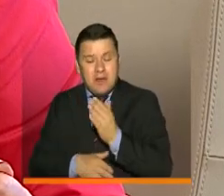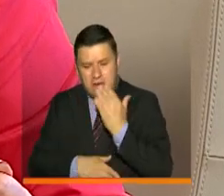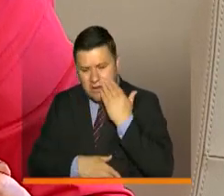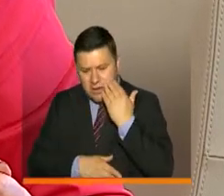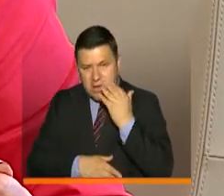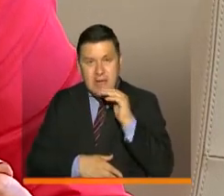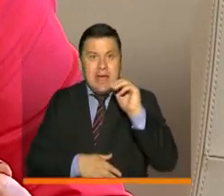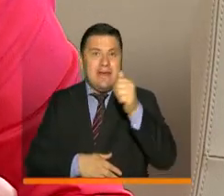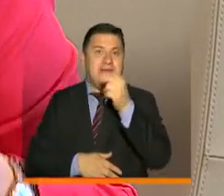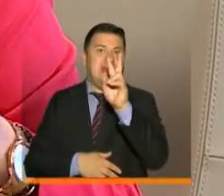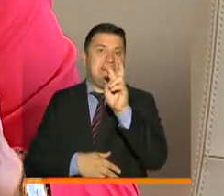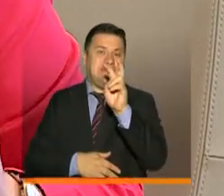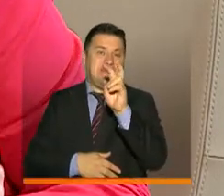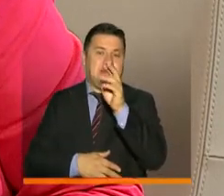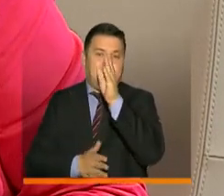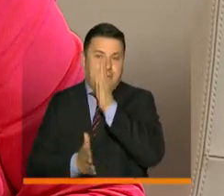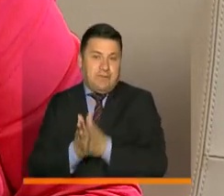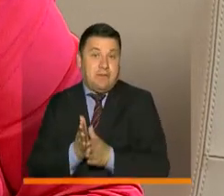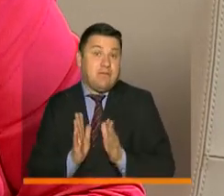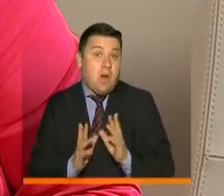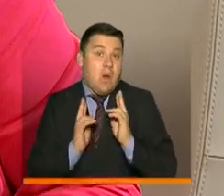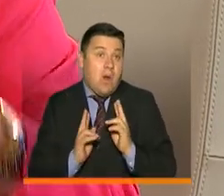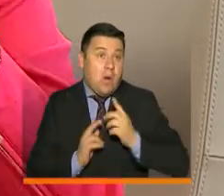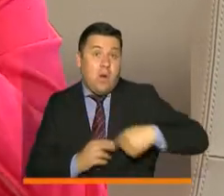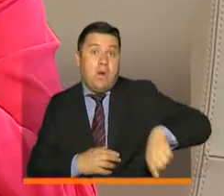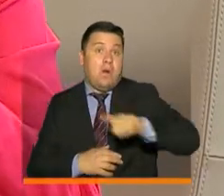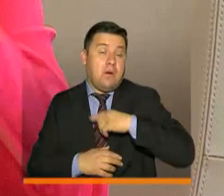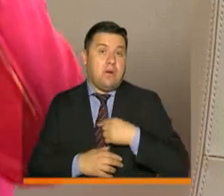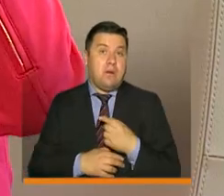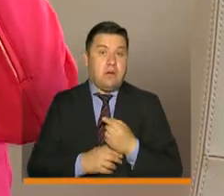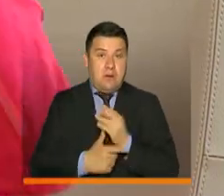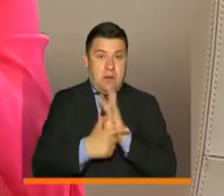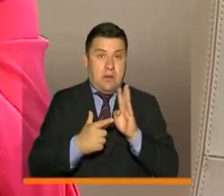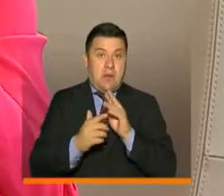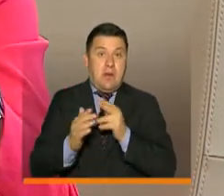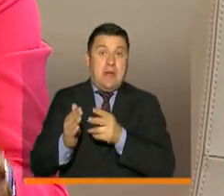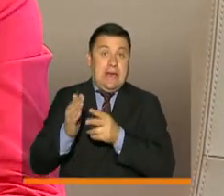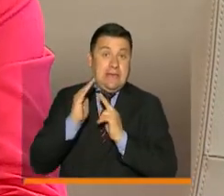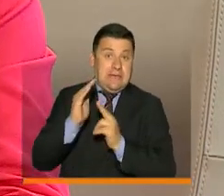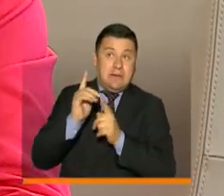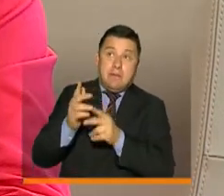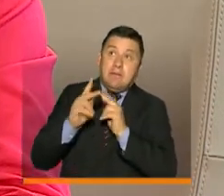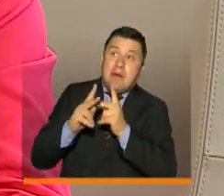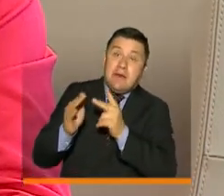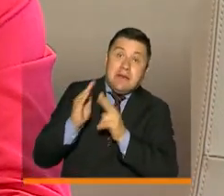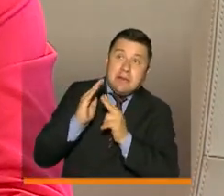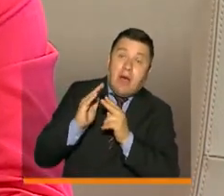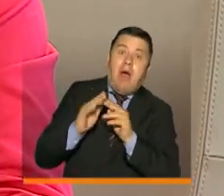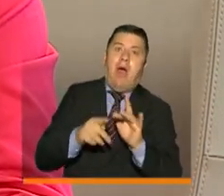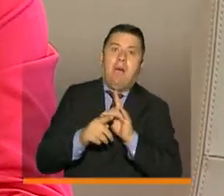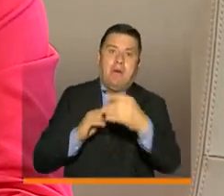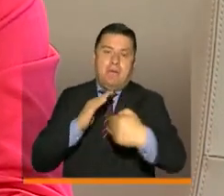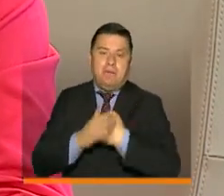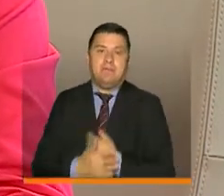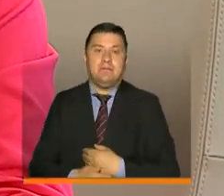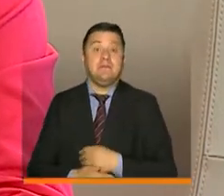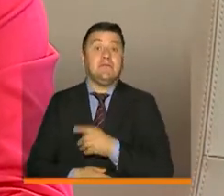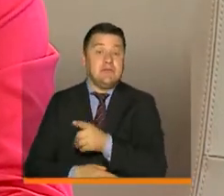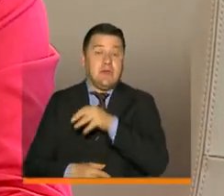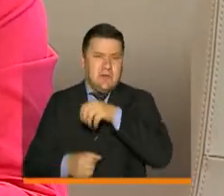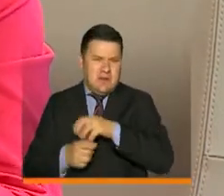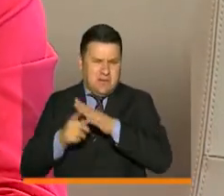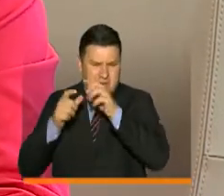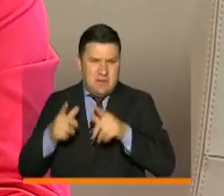día 17, así que esperamos también que en la página del ICETEX están todos los detalles, puedan aplicar. Para instituciones